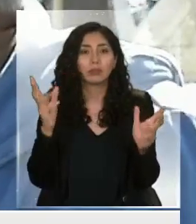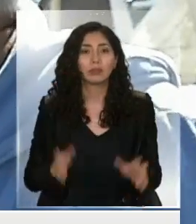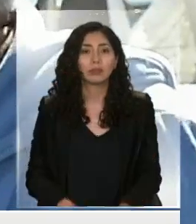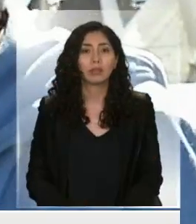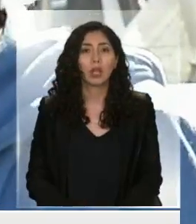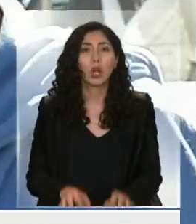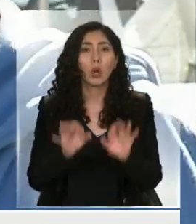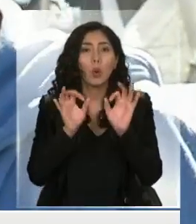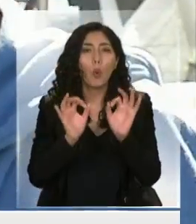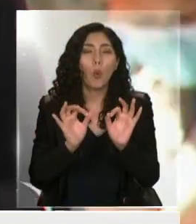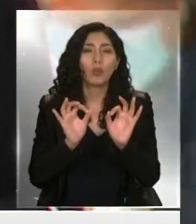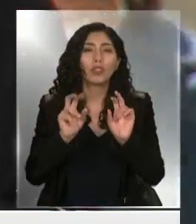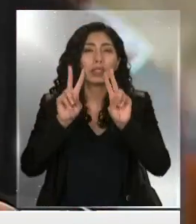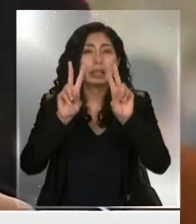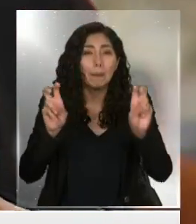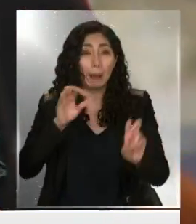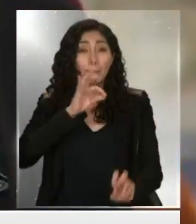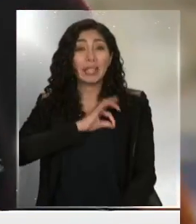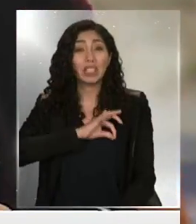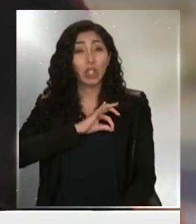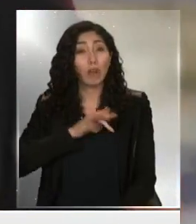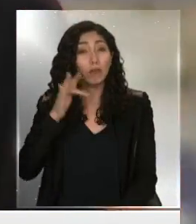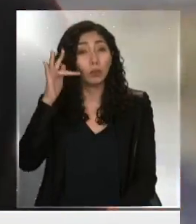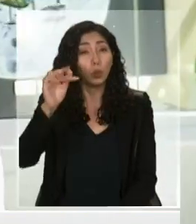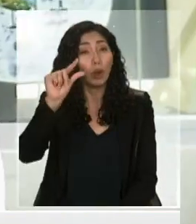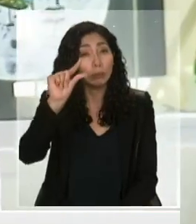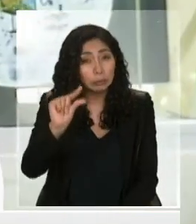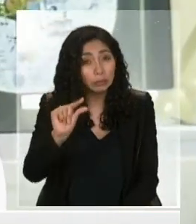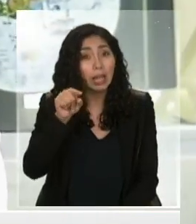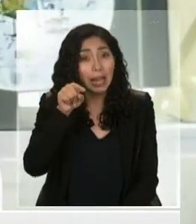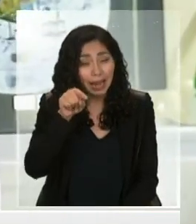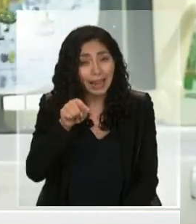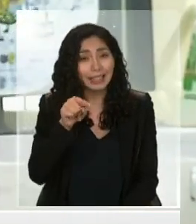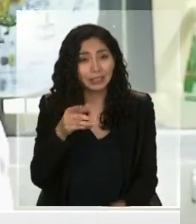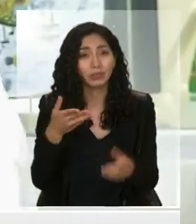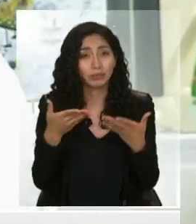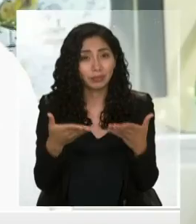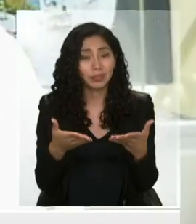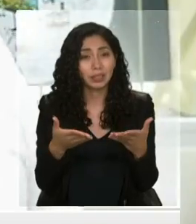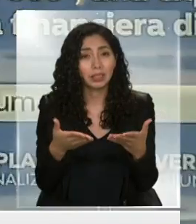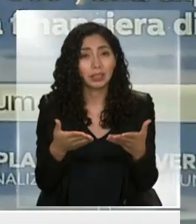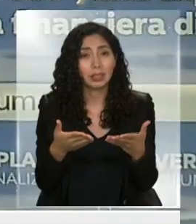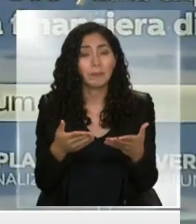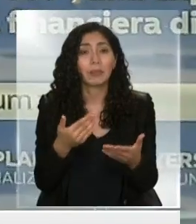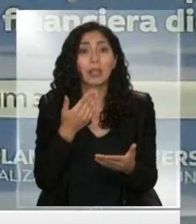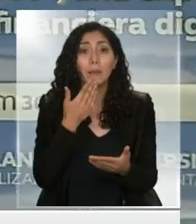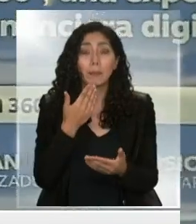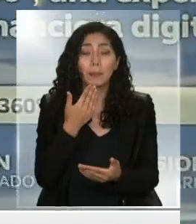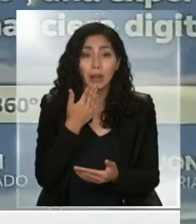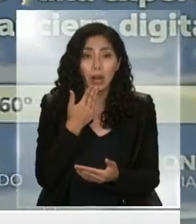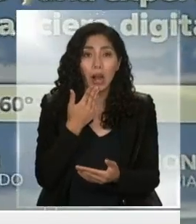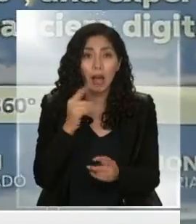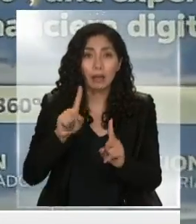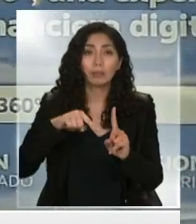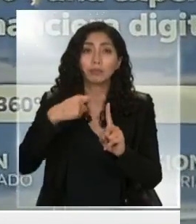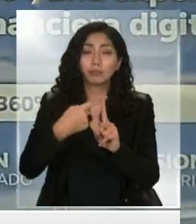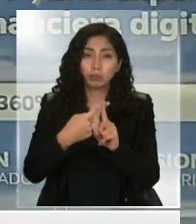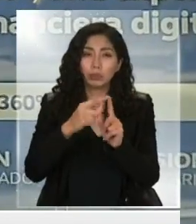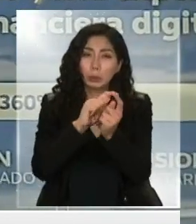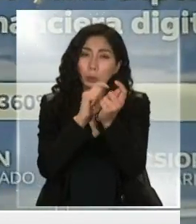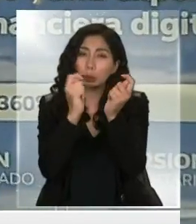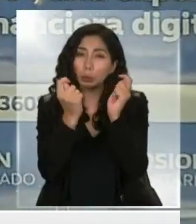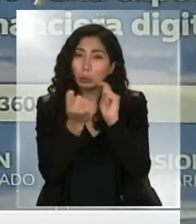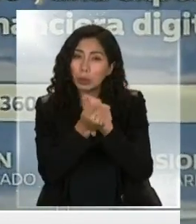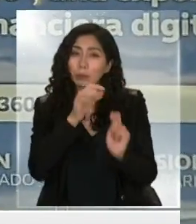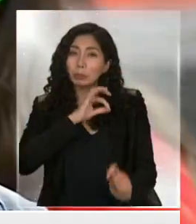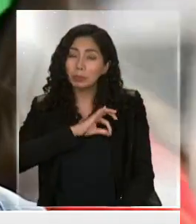bajas en las pensiones son uno de los principales argumentos, y considerando además que la reforma previsional en vez de mejorar